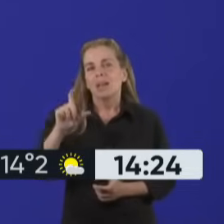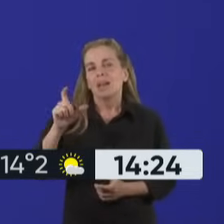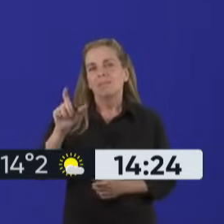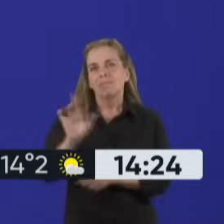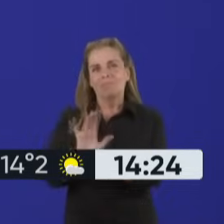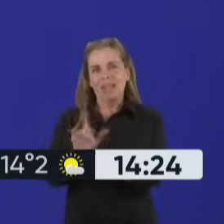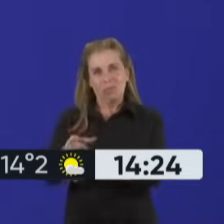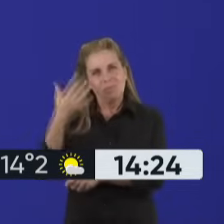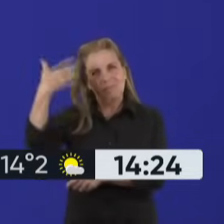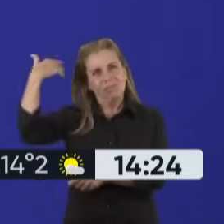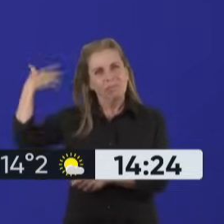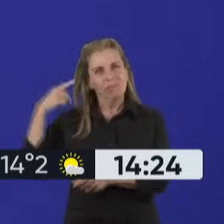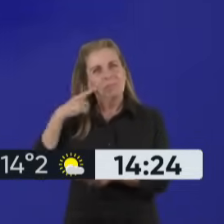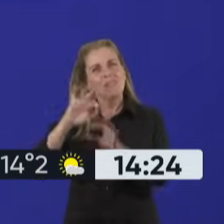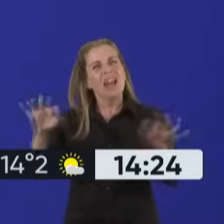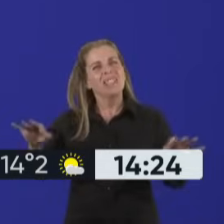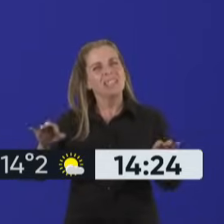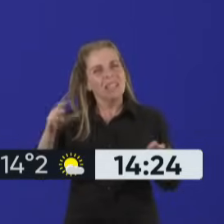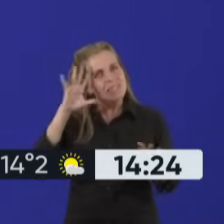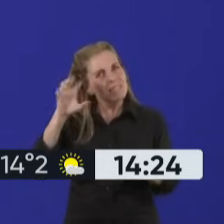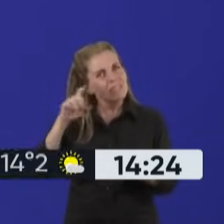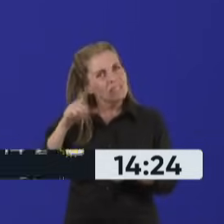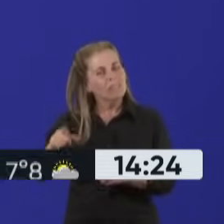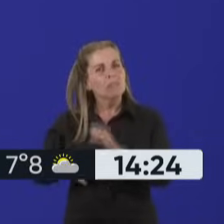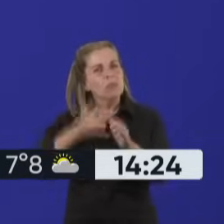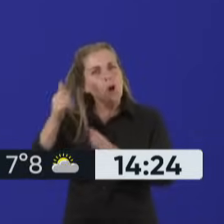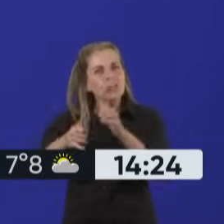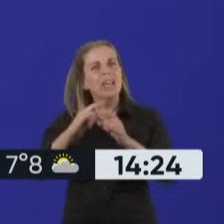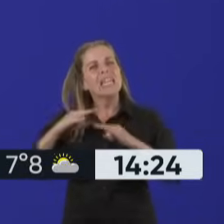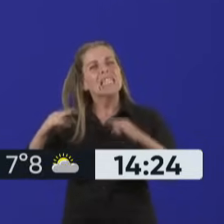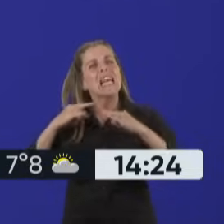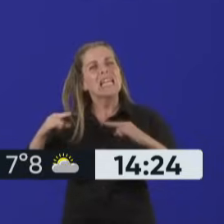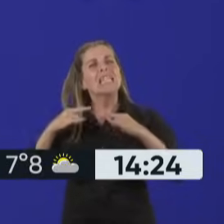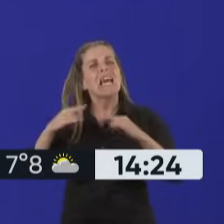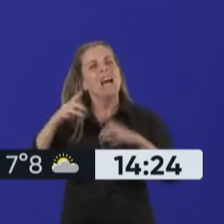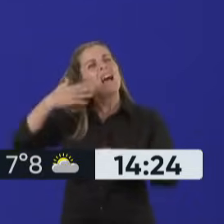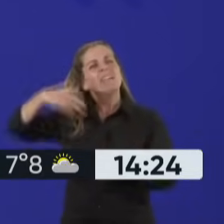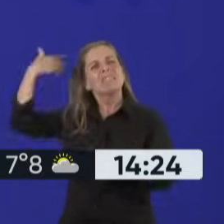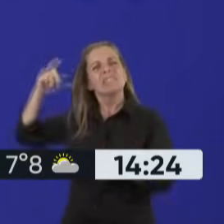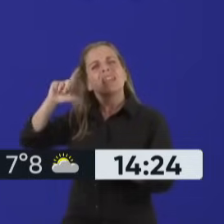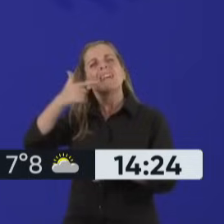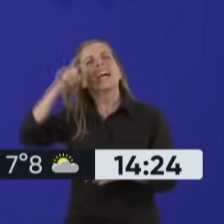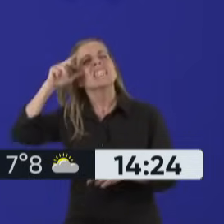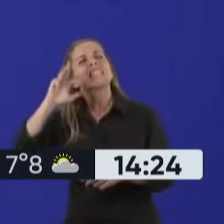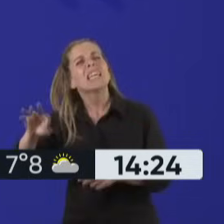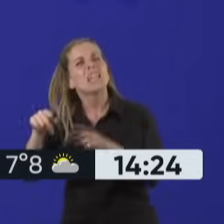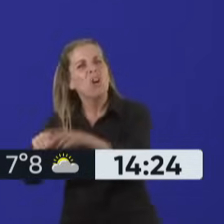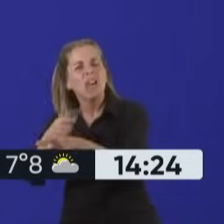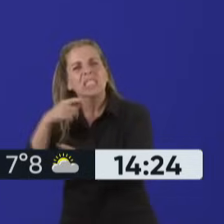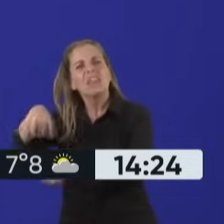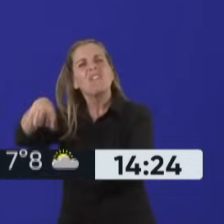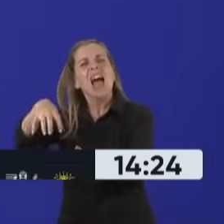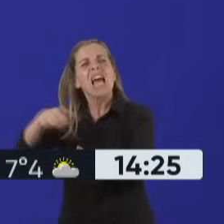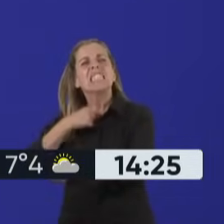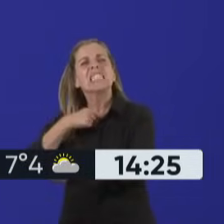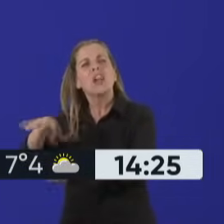con flan, ¿no? O sea, se le había terminado de quemar la casa y gritaba que quería flan. No, pero se quemó la casa, quiero flan.